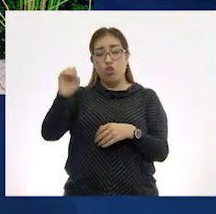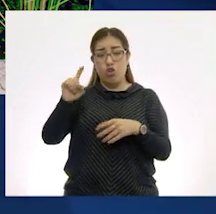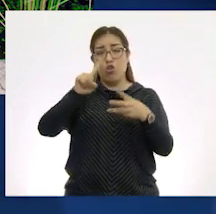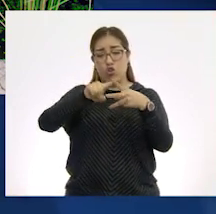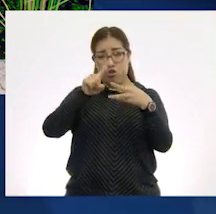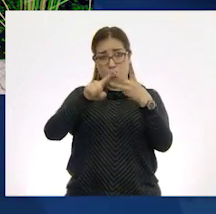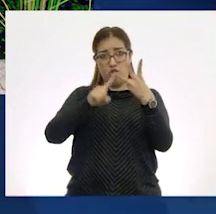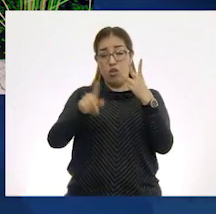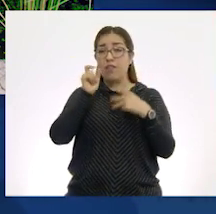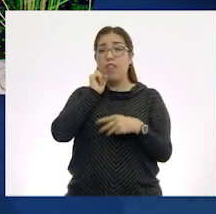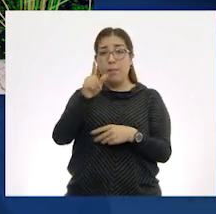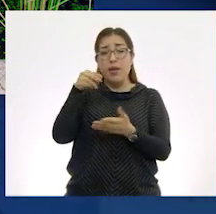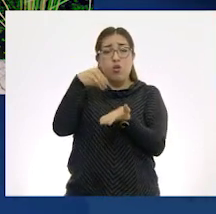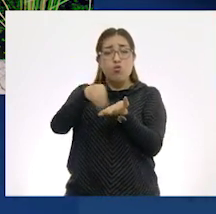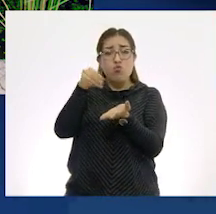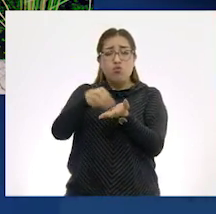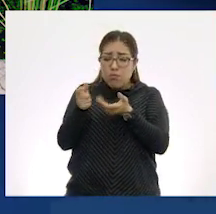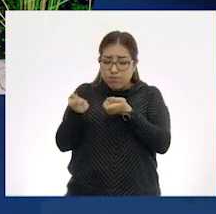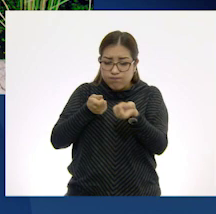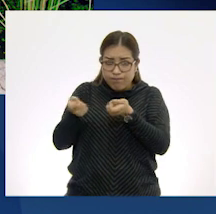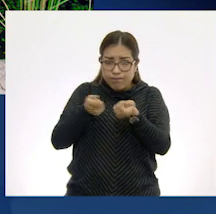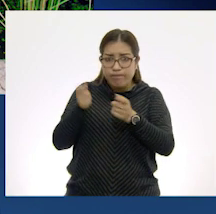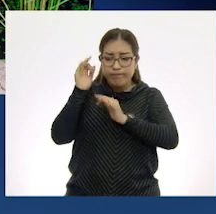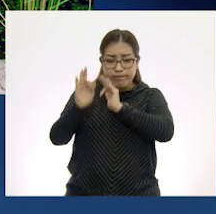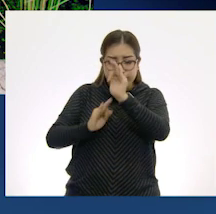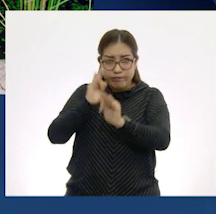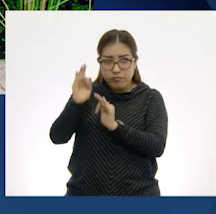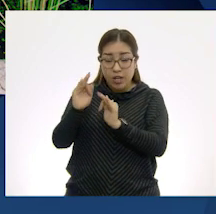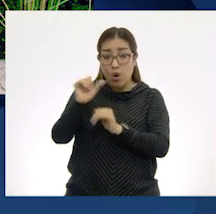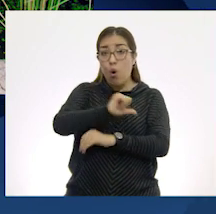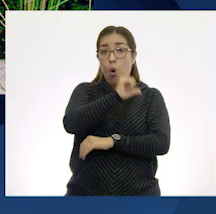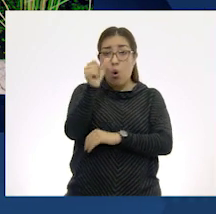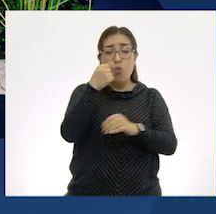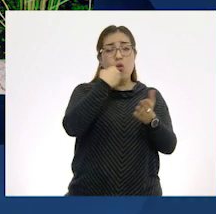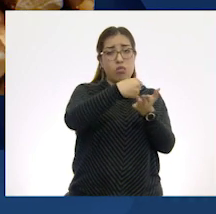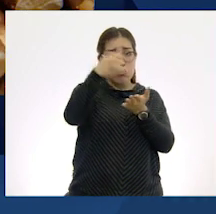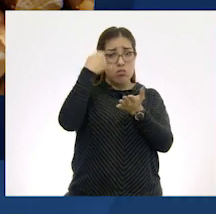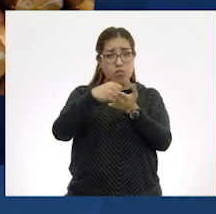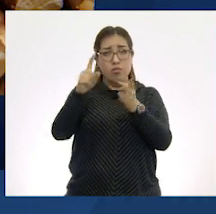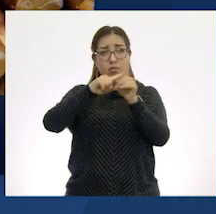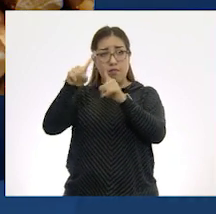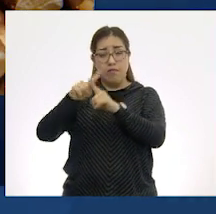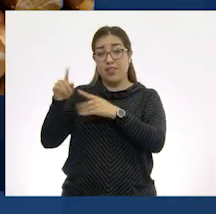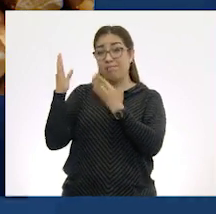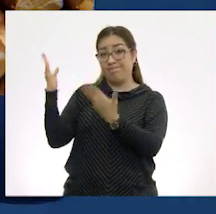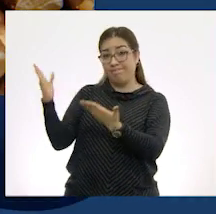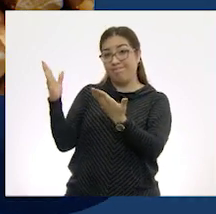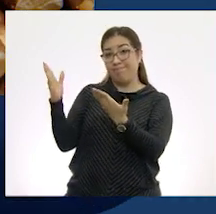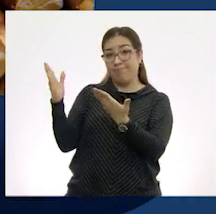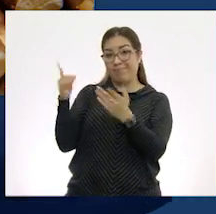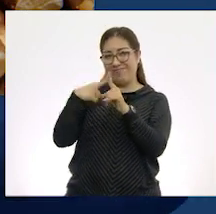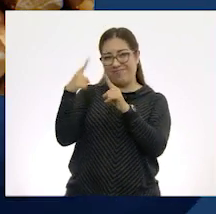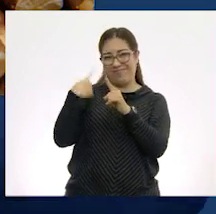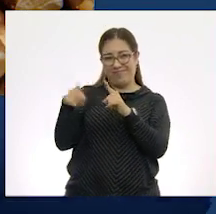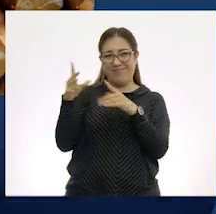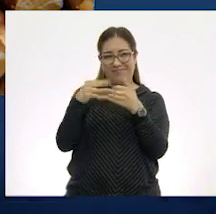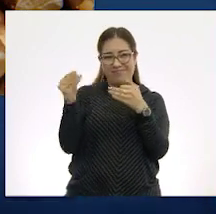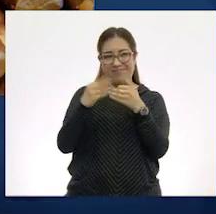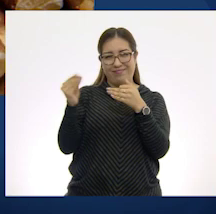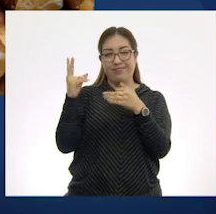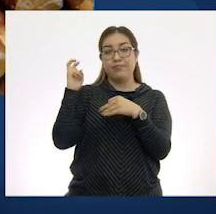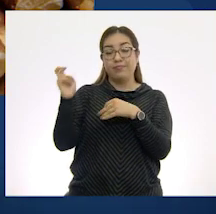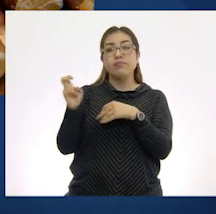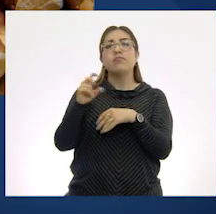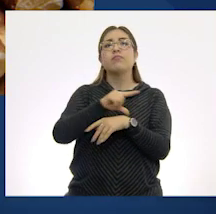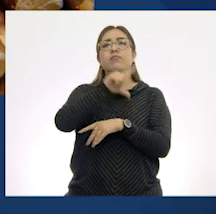cerdos. Y algunas otras aldeas cultivaron tubérculos, como el ñame y el taro. Entonces, una